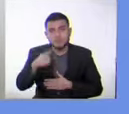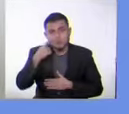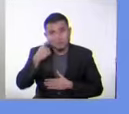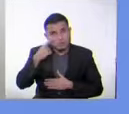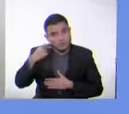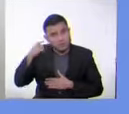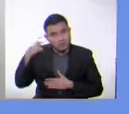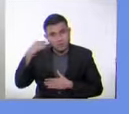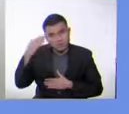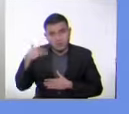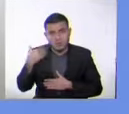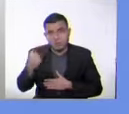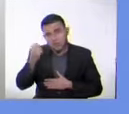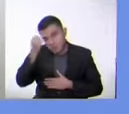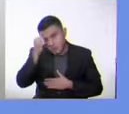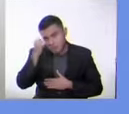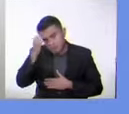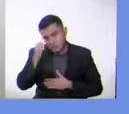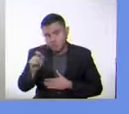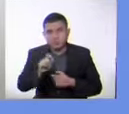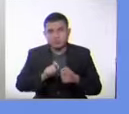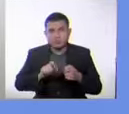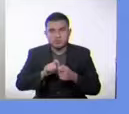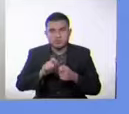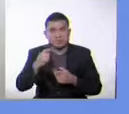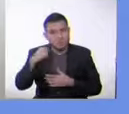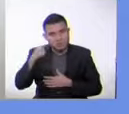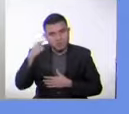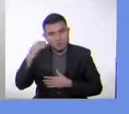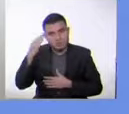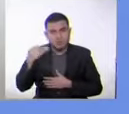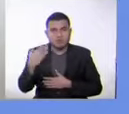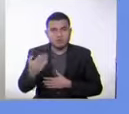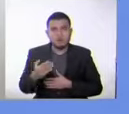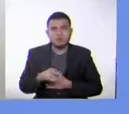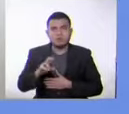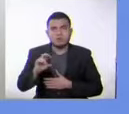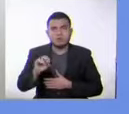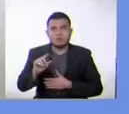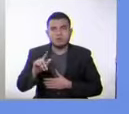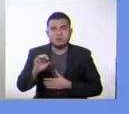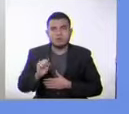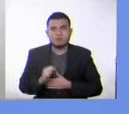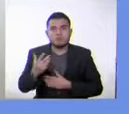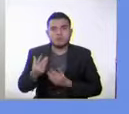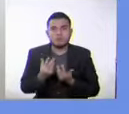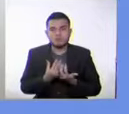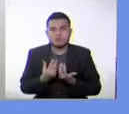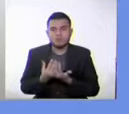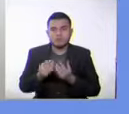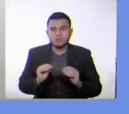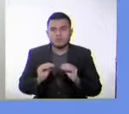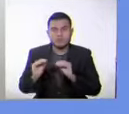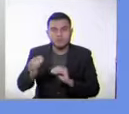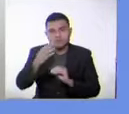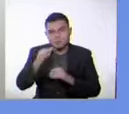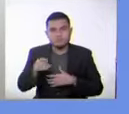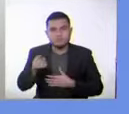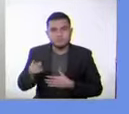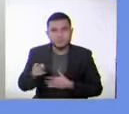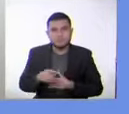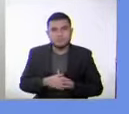mujeres aprenden justamente a ser hombres y mujeres a partir de los roles que la sociedad les asigna, ¿verdad? Y de ahí